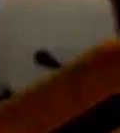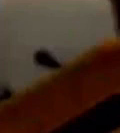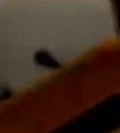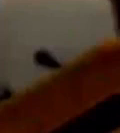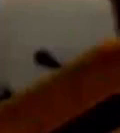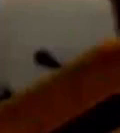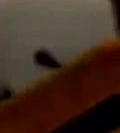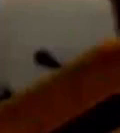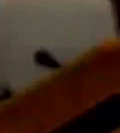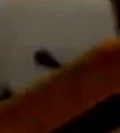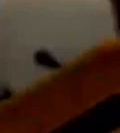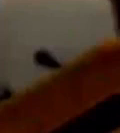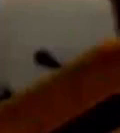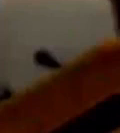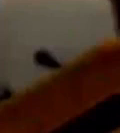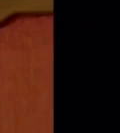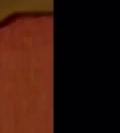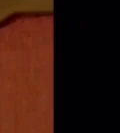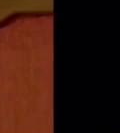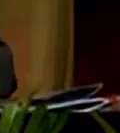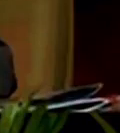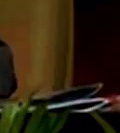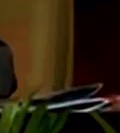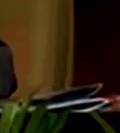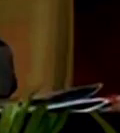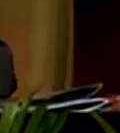feliz, confiado de que no serás